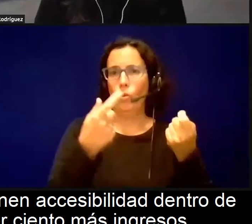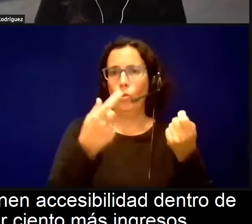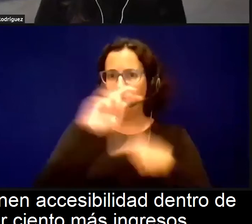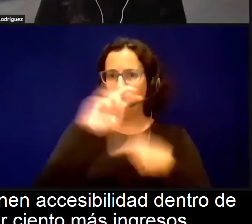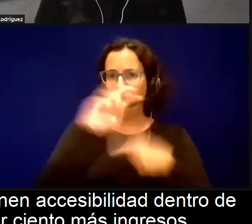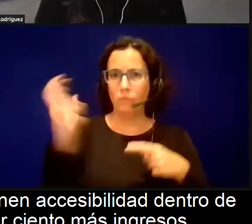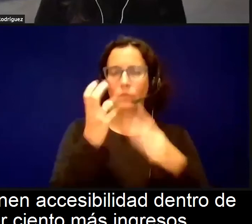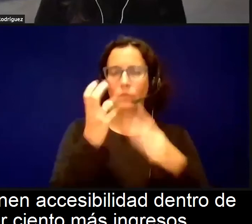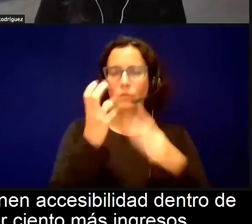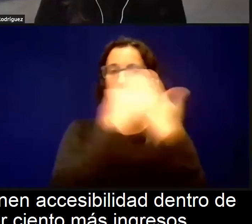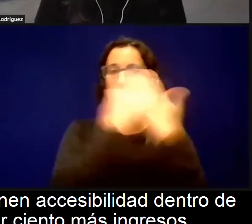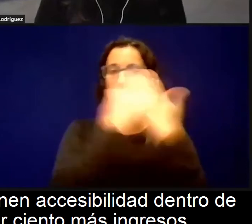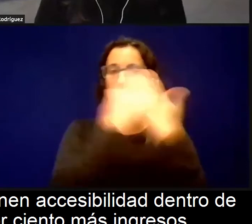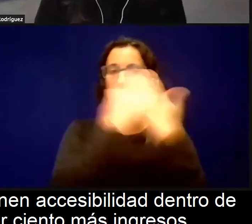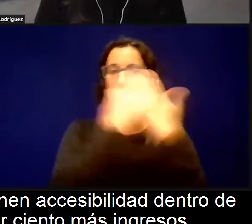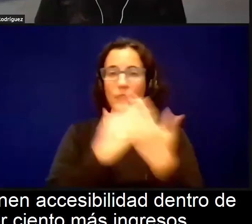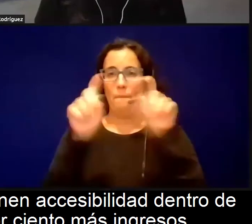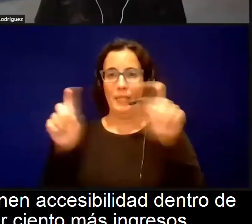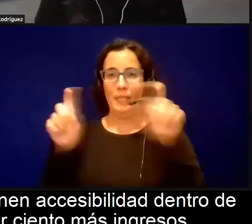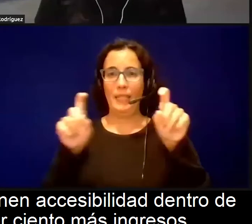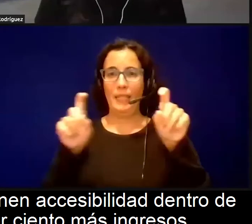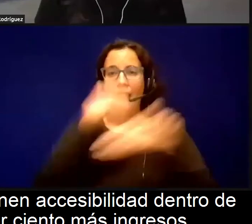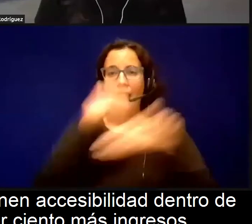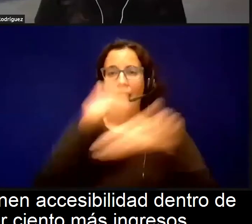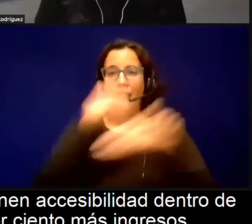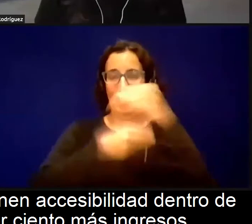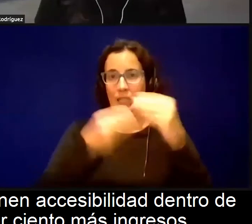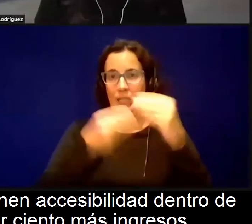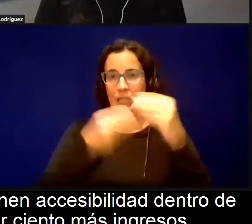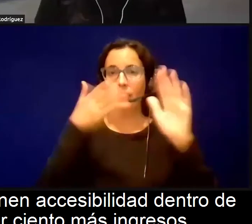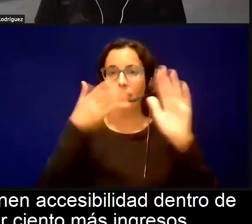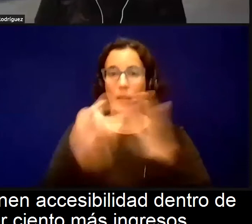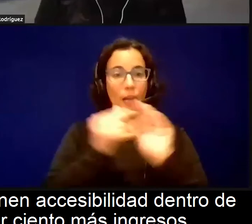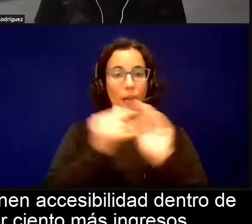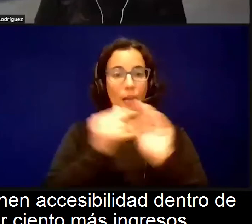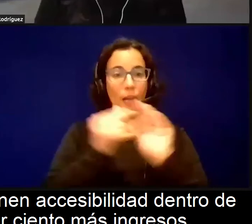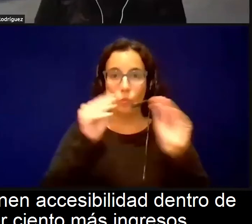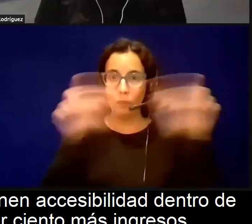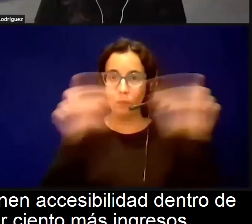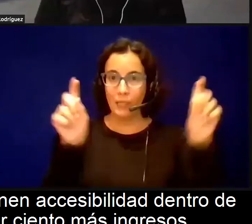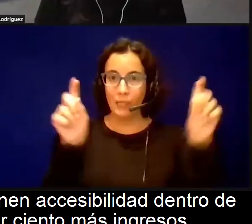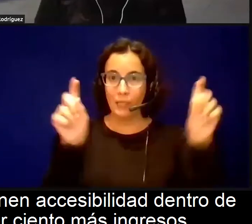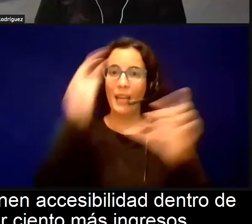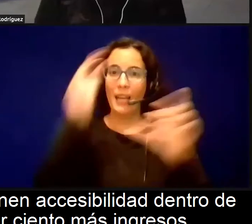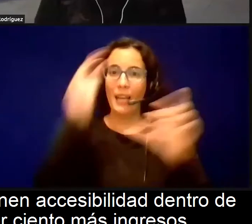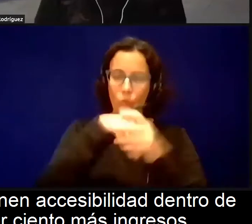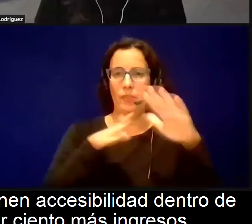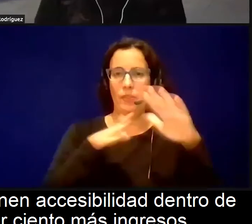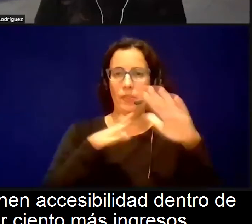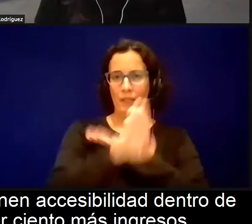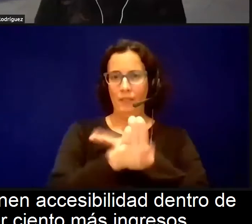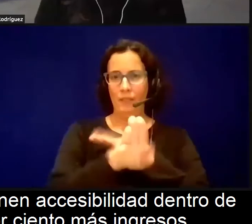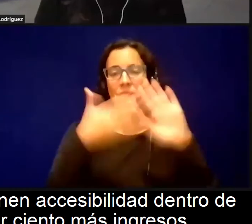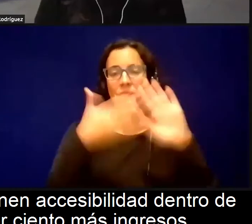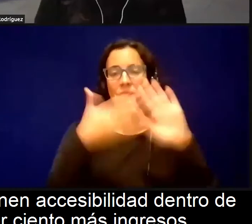ponen accesibilidad dentro de su plan de desarrollo son 30% más,